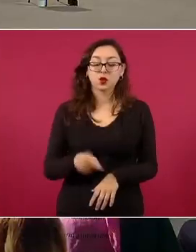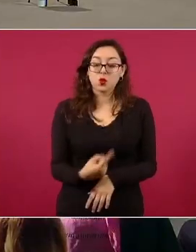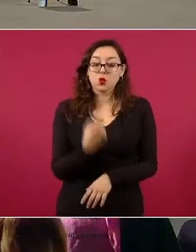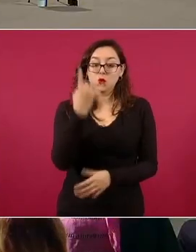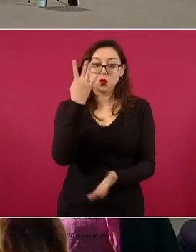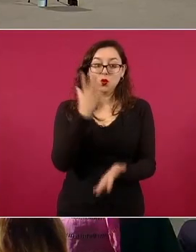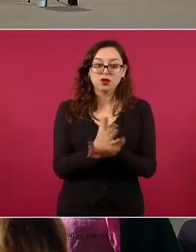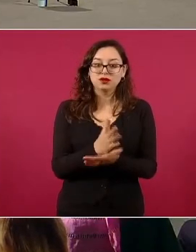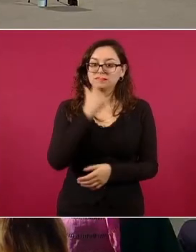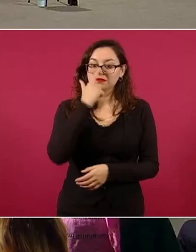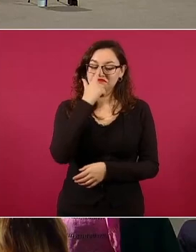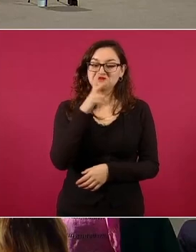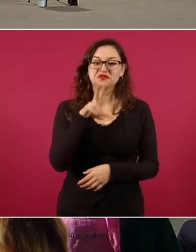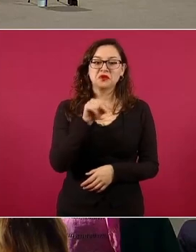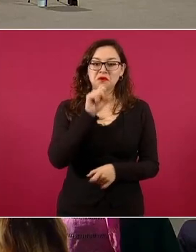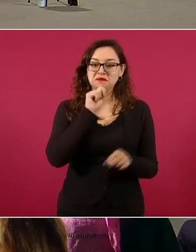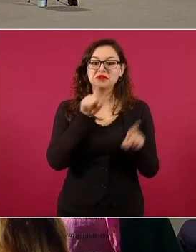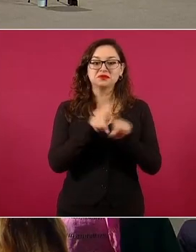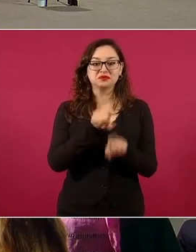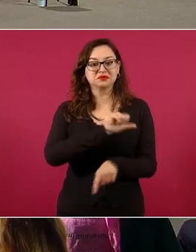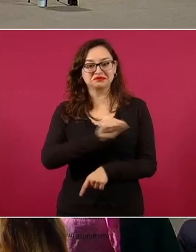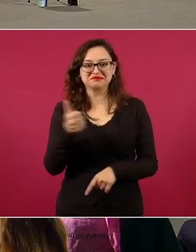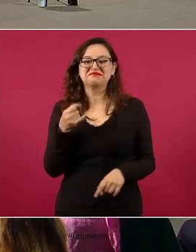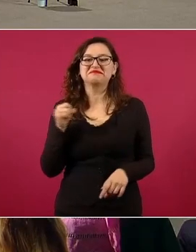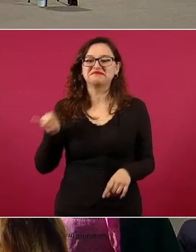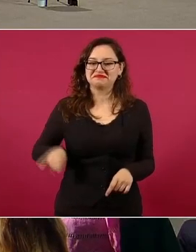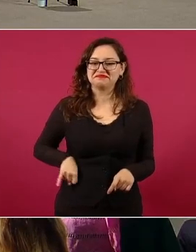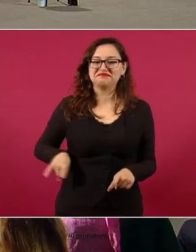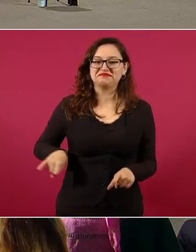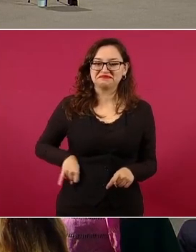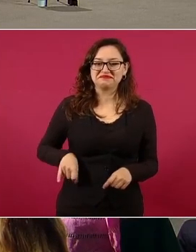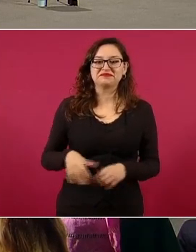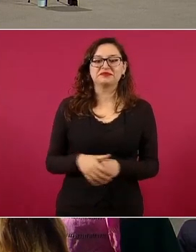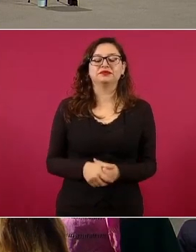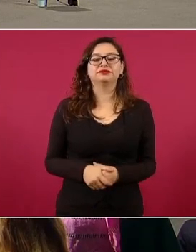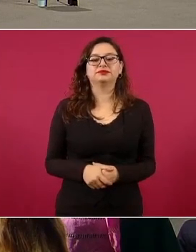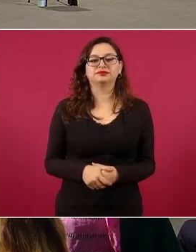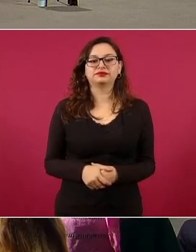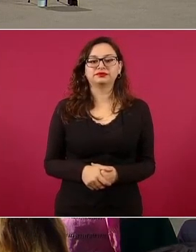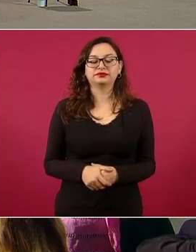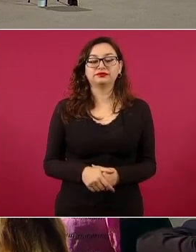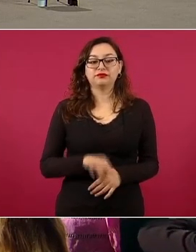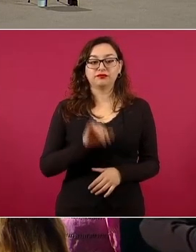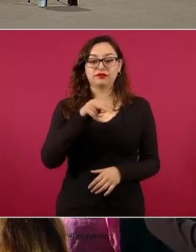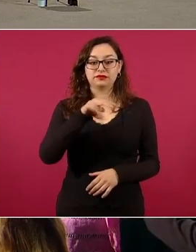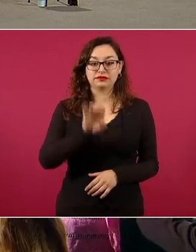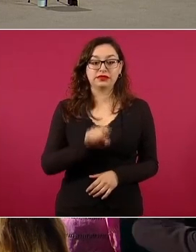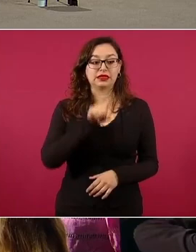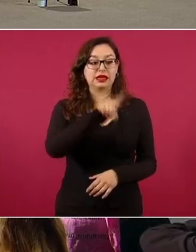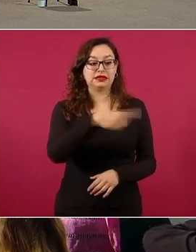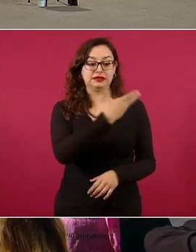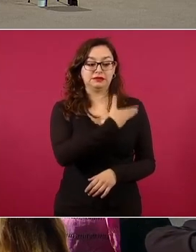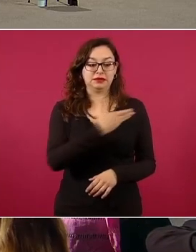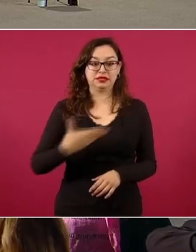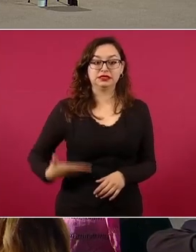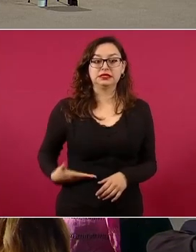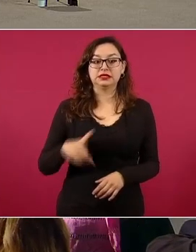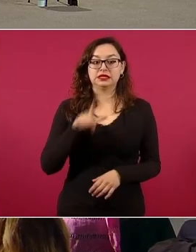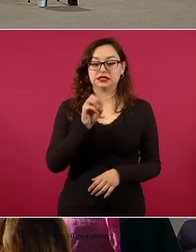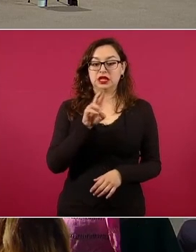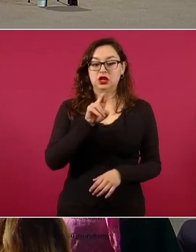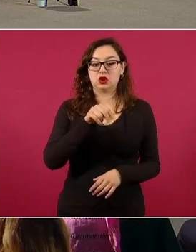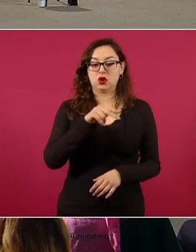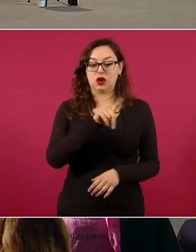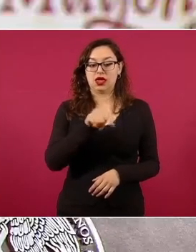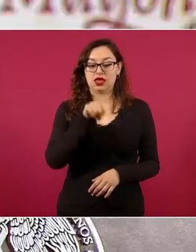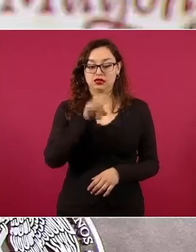otro. Muy interesante. Al consejero presidente del Instituto Nacional Electoral, Lorenzo Córdoba Vianelo, quien